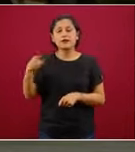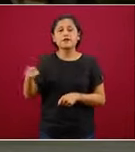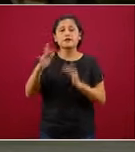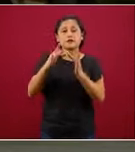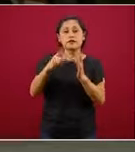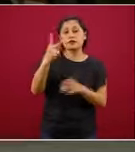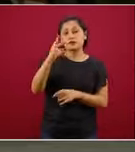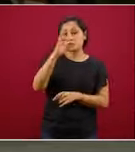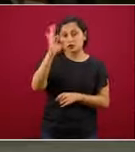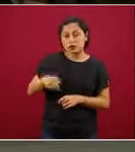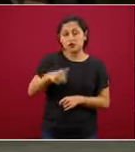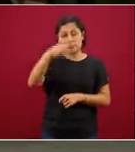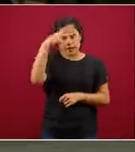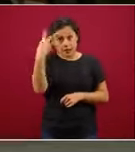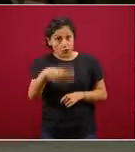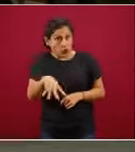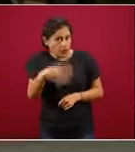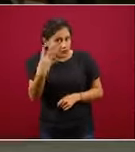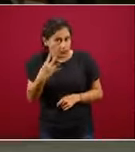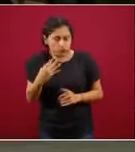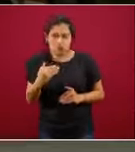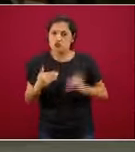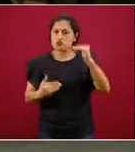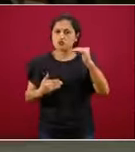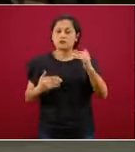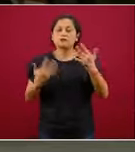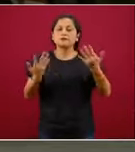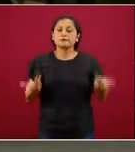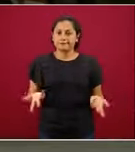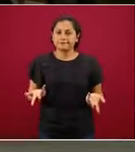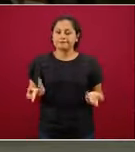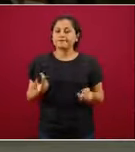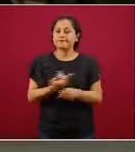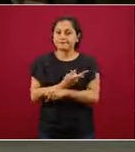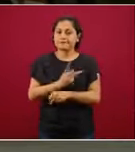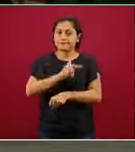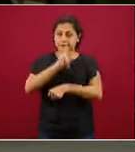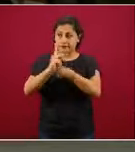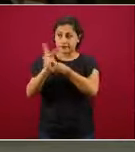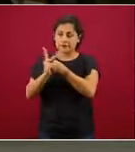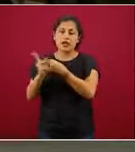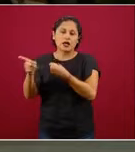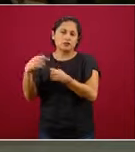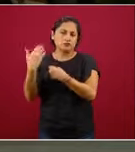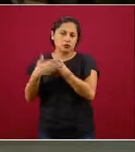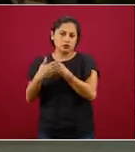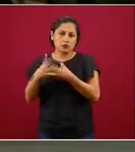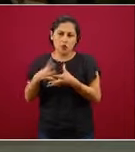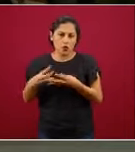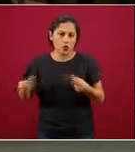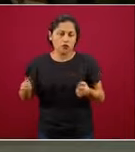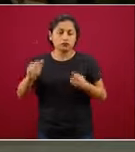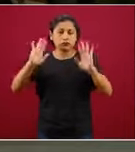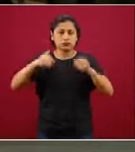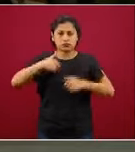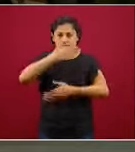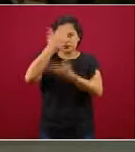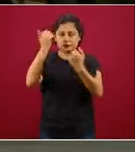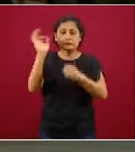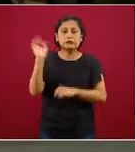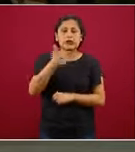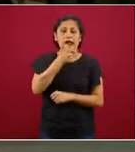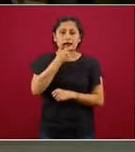14%. Los países que están por superarse, bueno, Reino Unido, no sé, quizá en un mes y medio